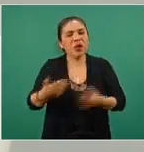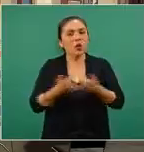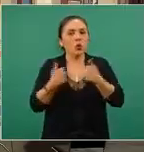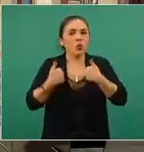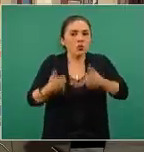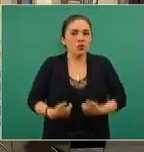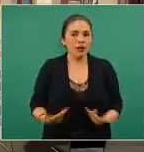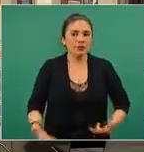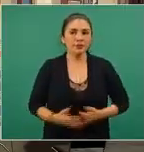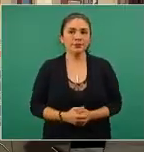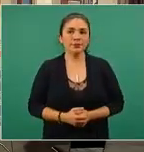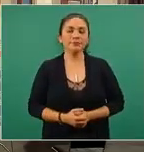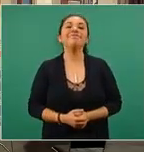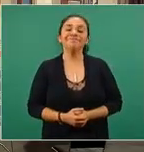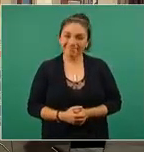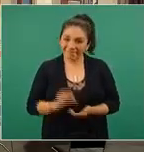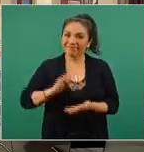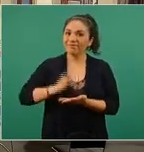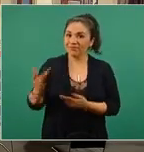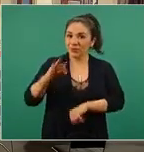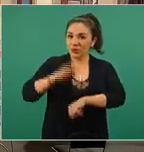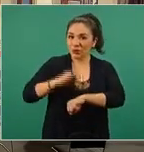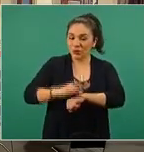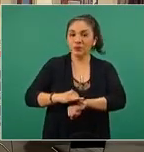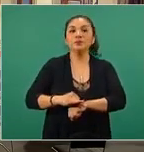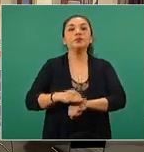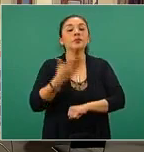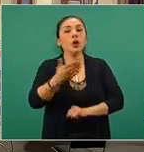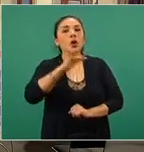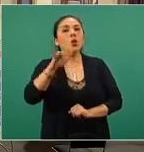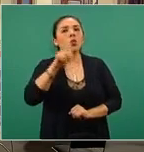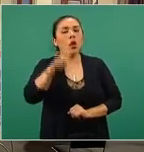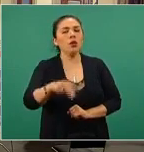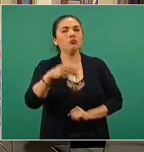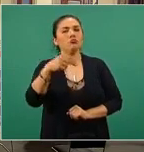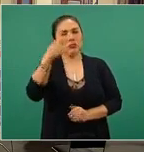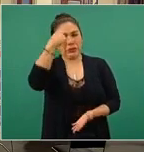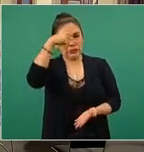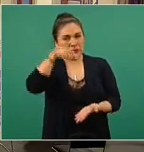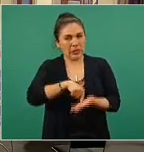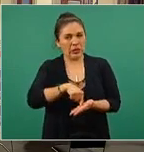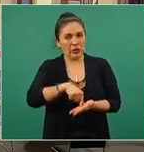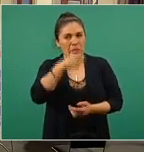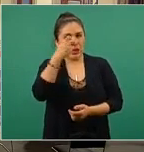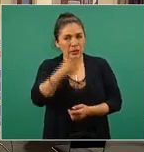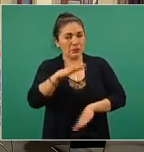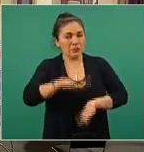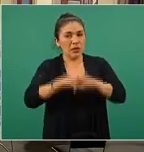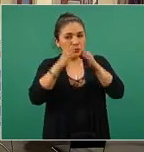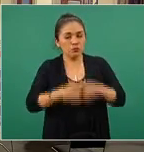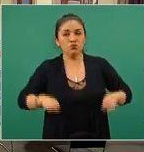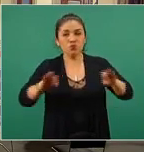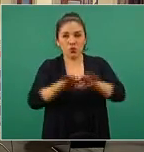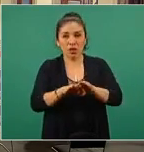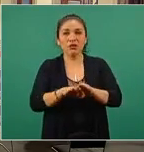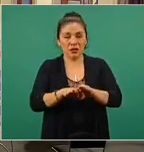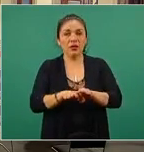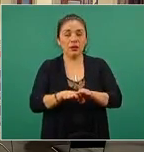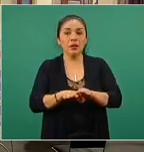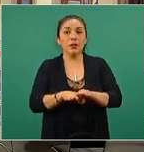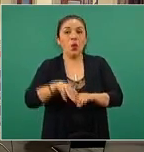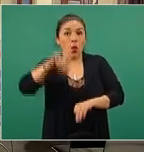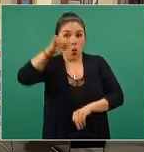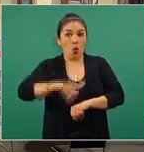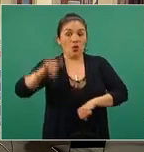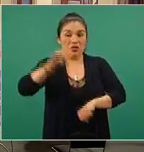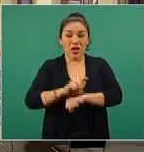humanizada. Muchísimas gracias, doctor. Juan, yo creo que lo más importante y sobre todo